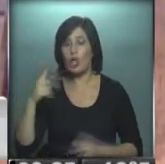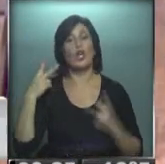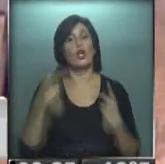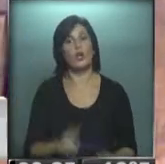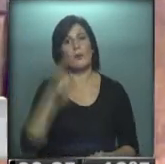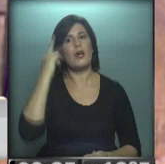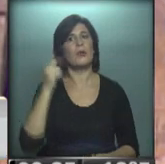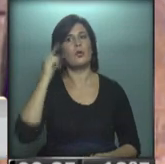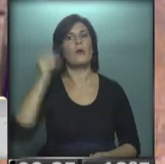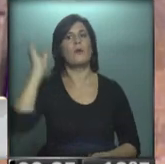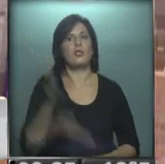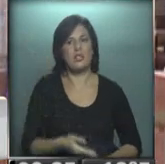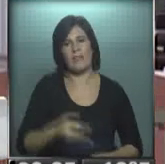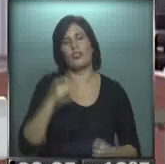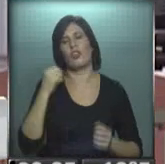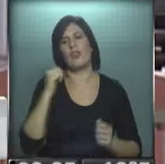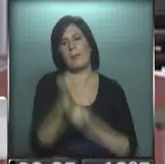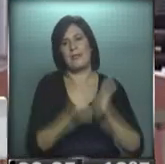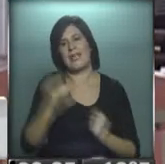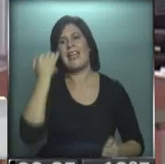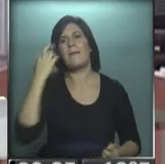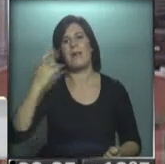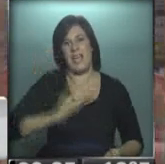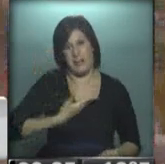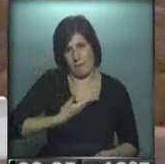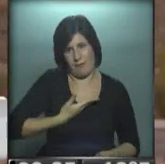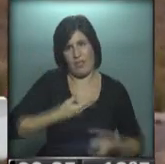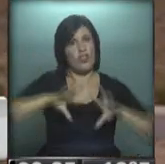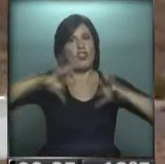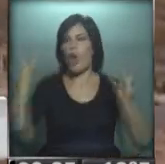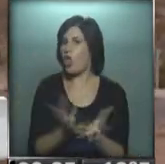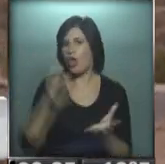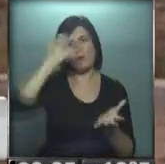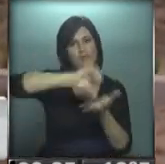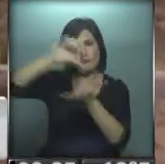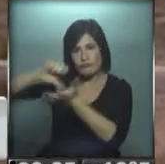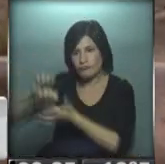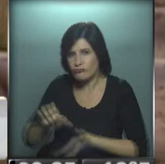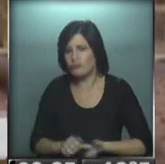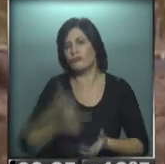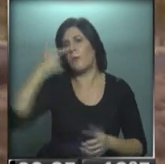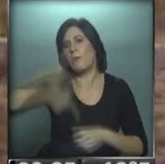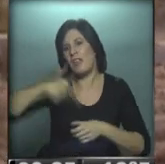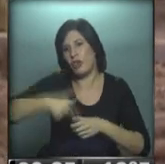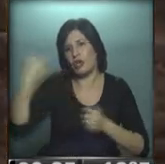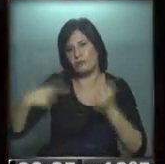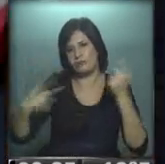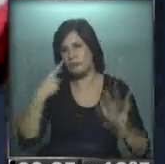99% de la compañía que le sirvió de trampolín para convertirse en una de las multinacionales hidrocarburíferas más importantes del mundo.